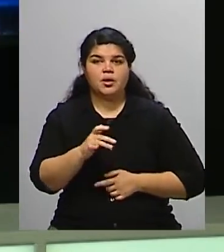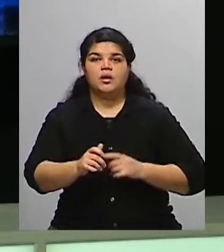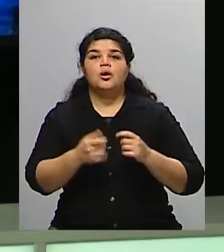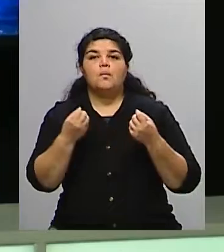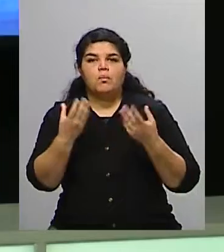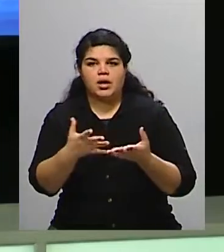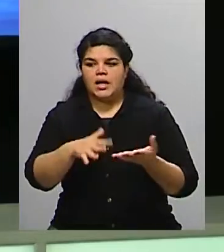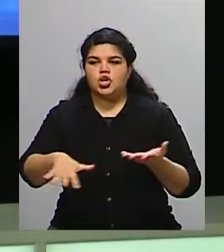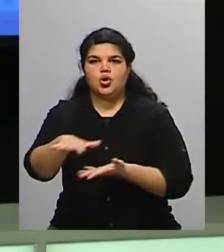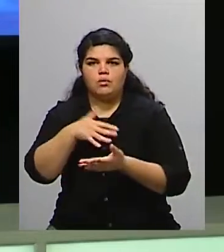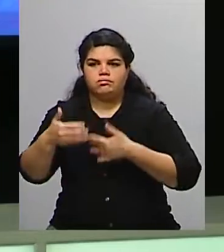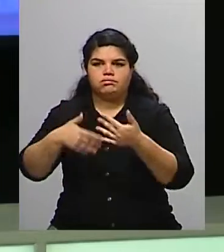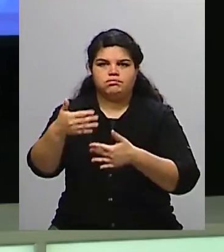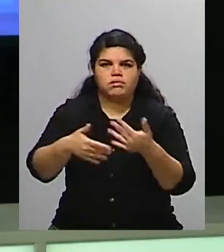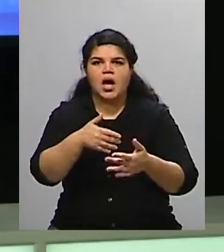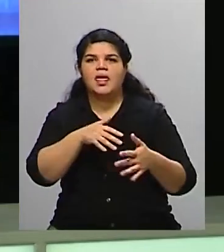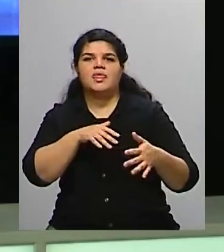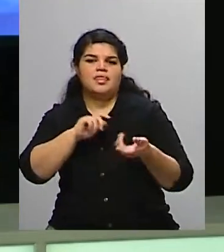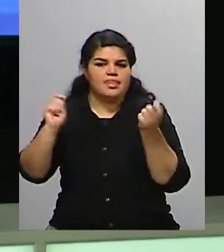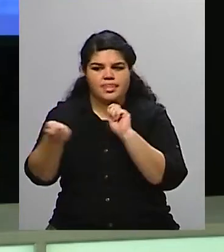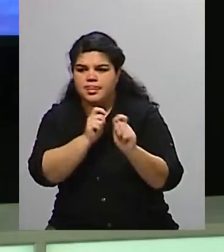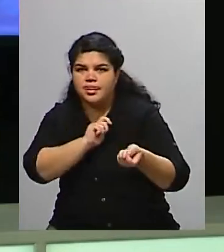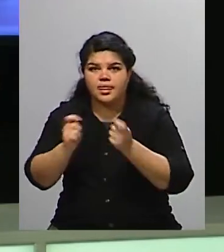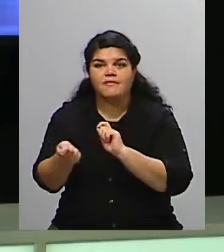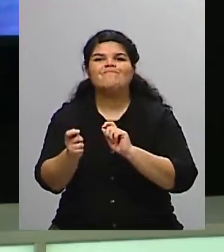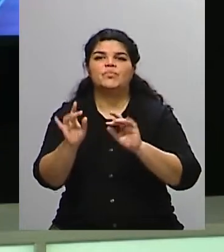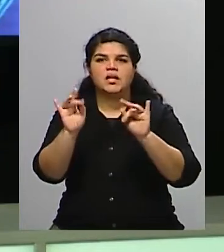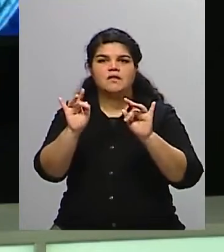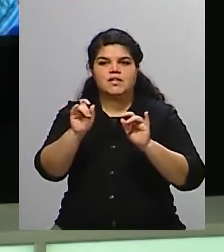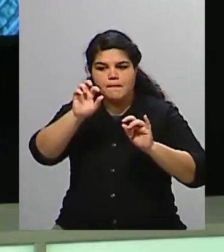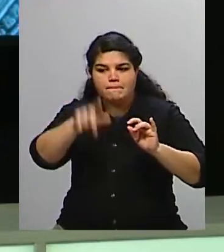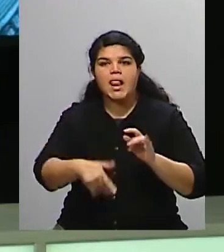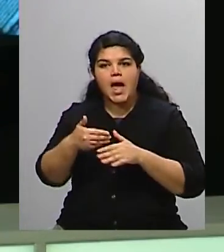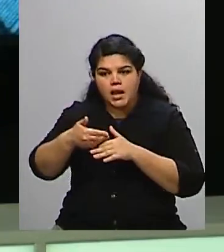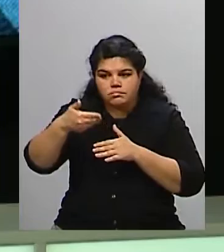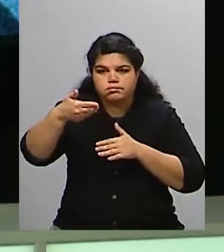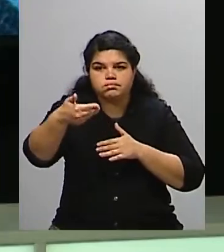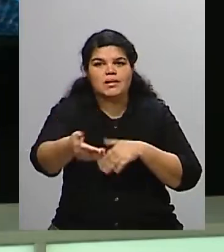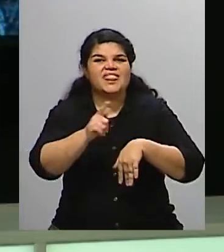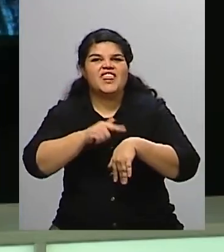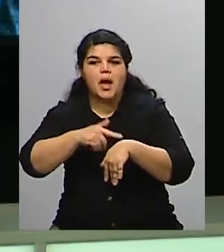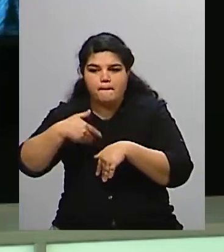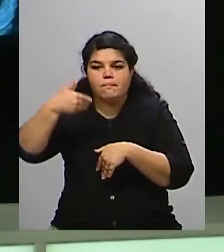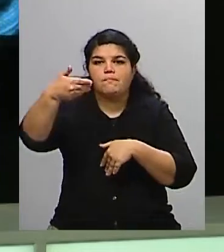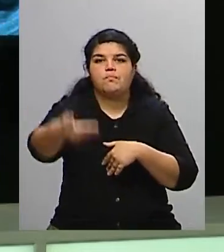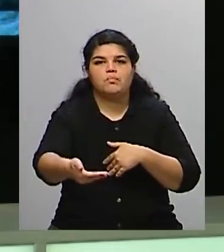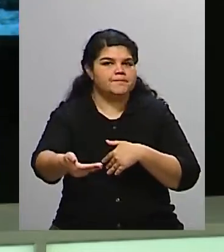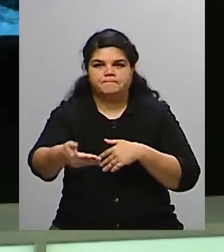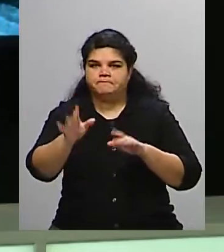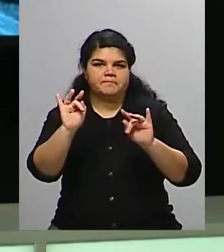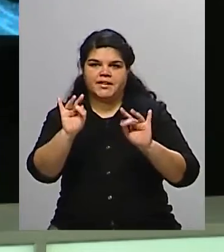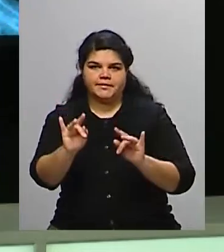tan bruscamente que es difícil planificar y poder mantener un plan a largo plazo. Punto uno. Entonces, ¿eso qué pasa?